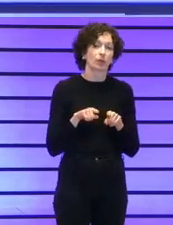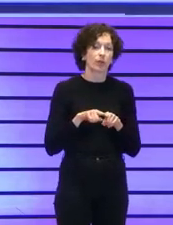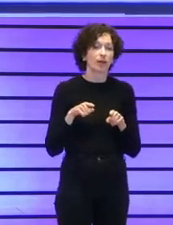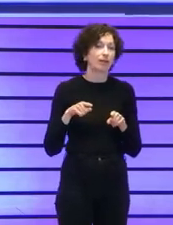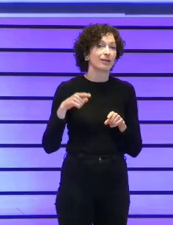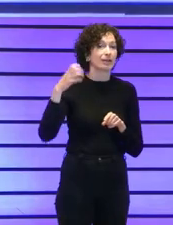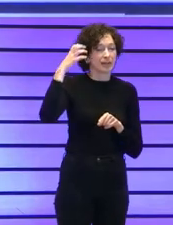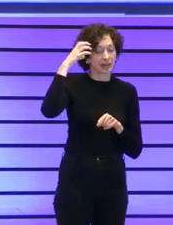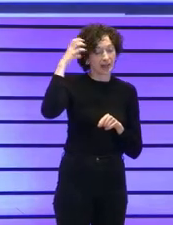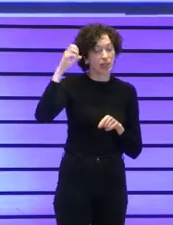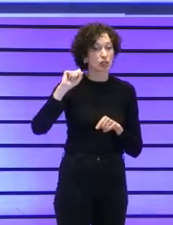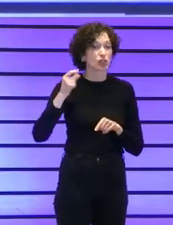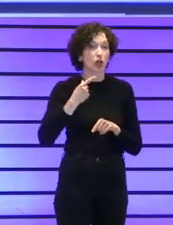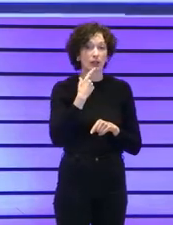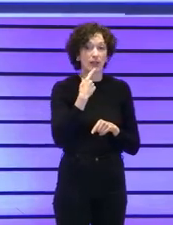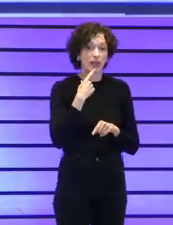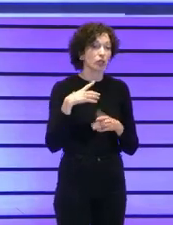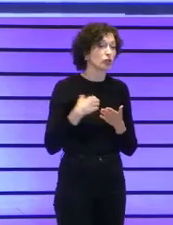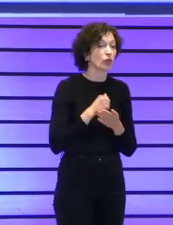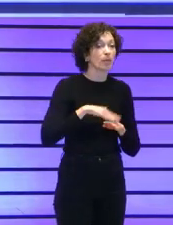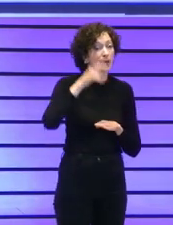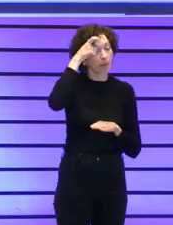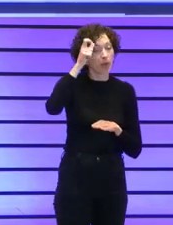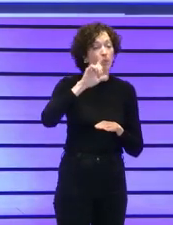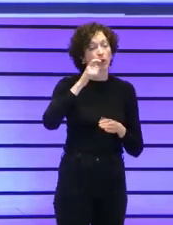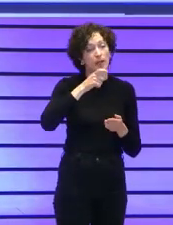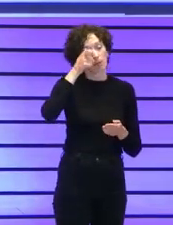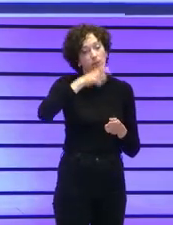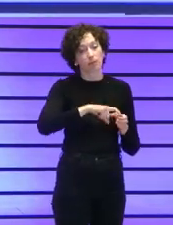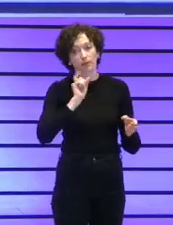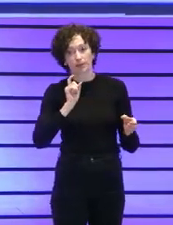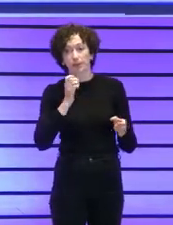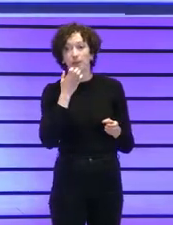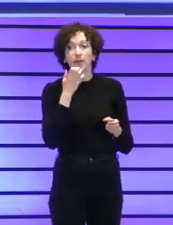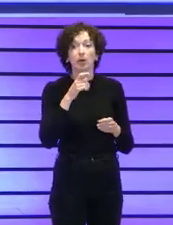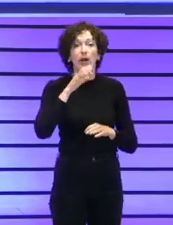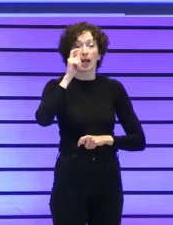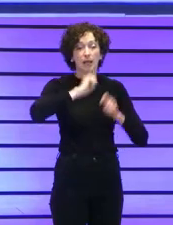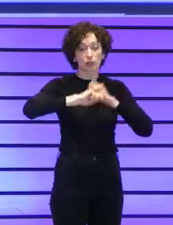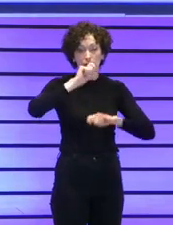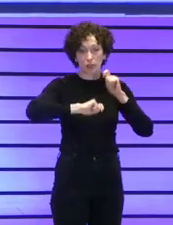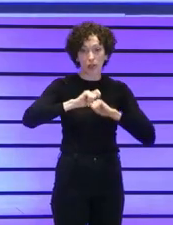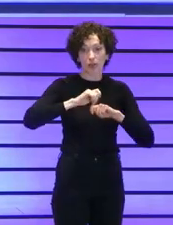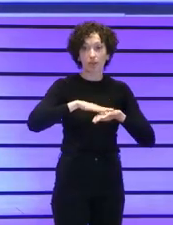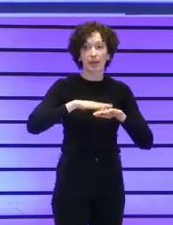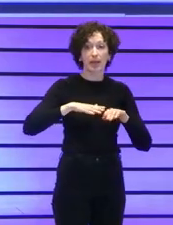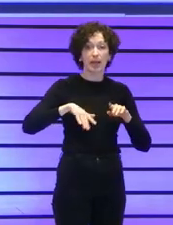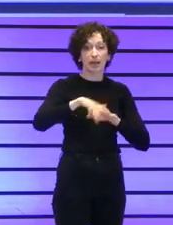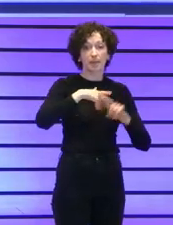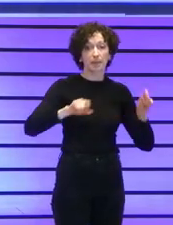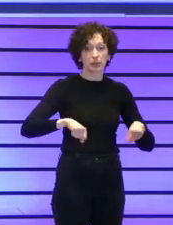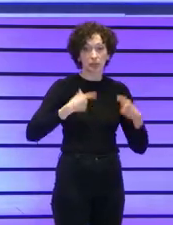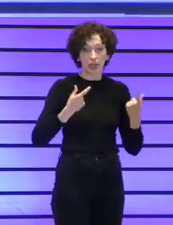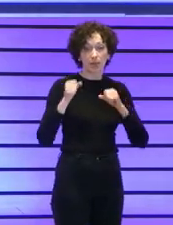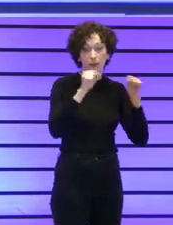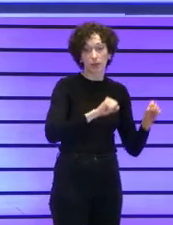saco, por ejemplo, las organizaciones de protección del medio ambiente que piensan que pueden conseguir una protección de la biodiversidad sin